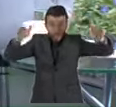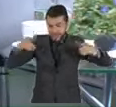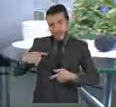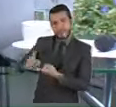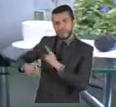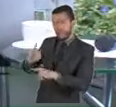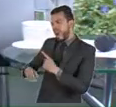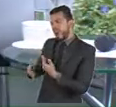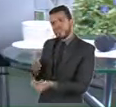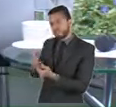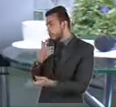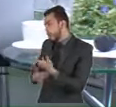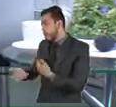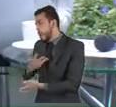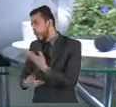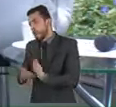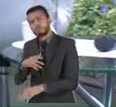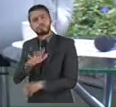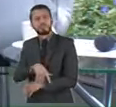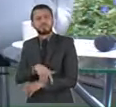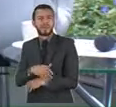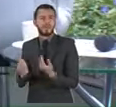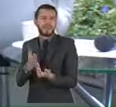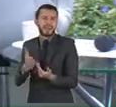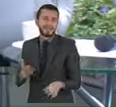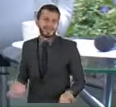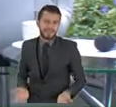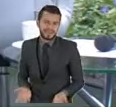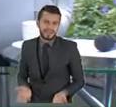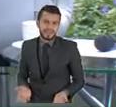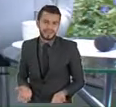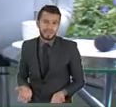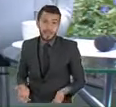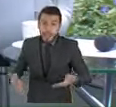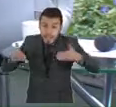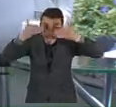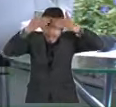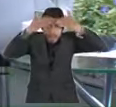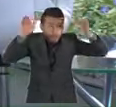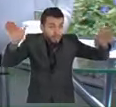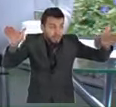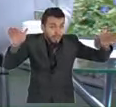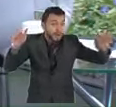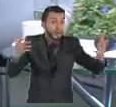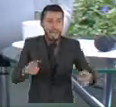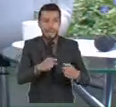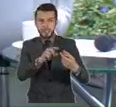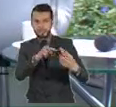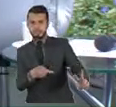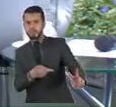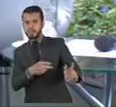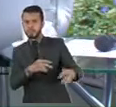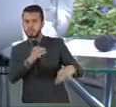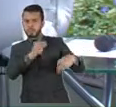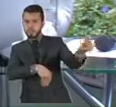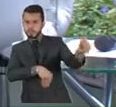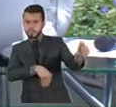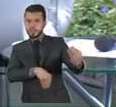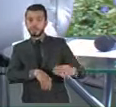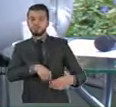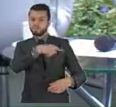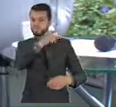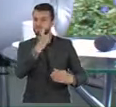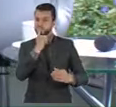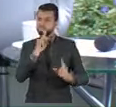amigos, eso no tiene chiste. Lo que honra la democracia es ponerse de acuerdo con los contrarios, con quienes tienen